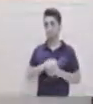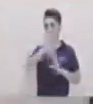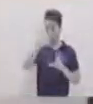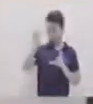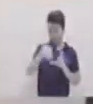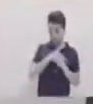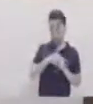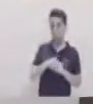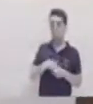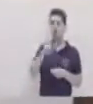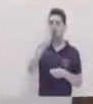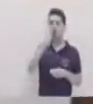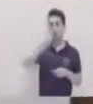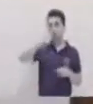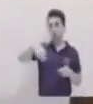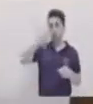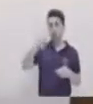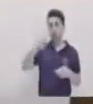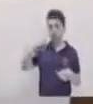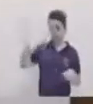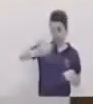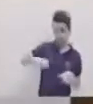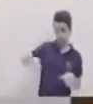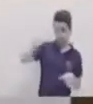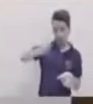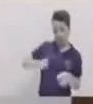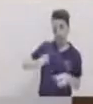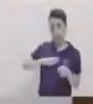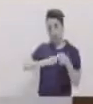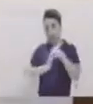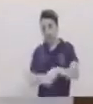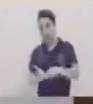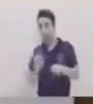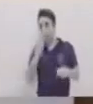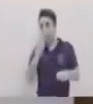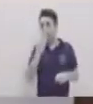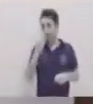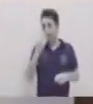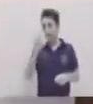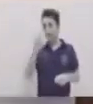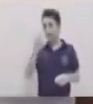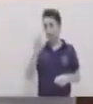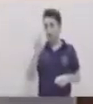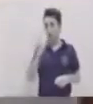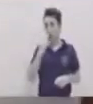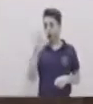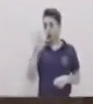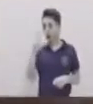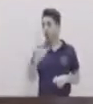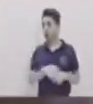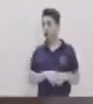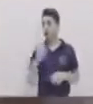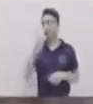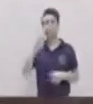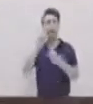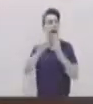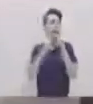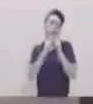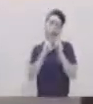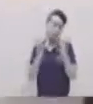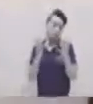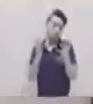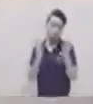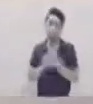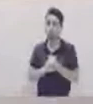Agregamos 2 cucharadas de alcohol etílico No tiene que ser